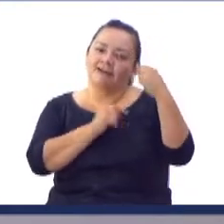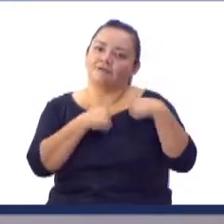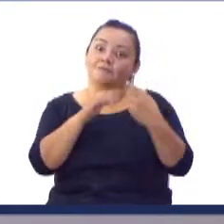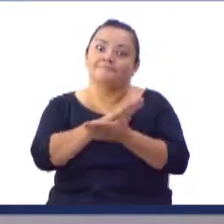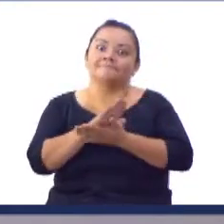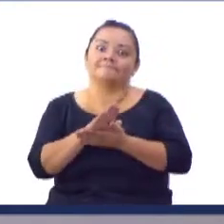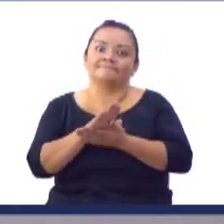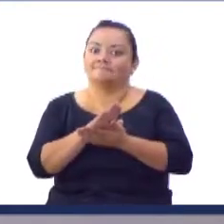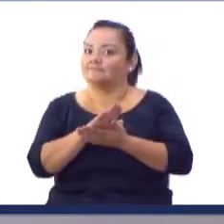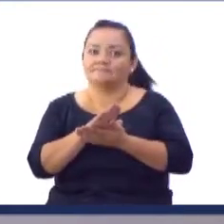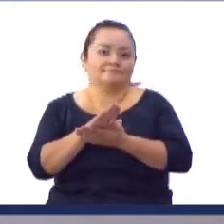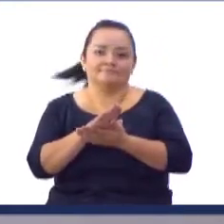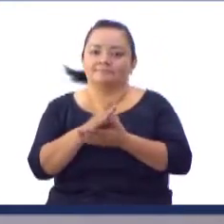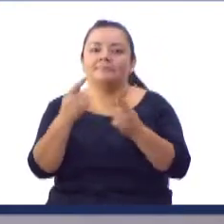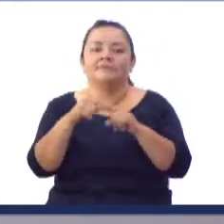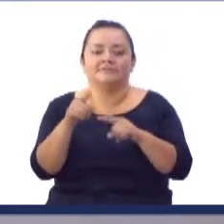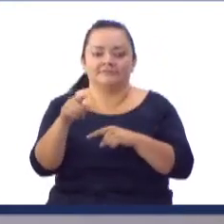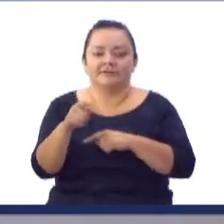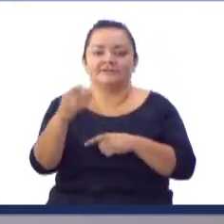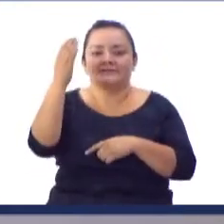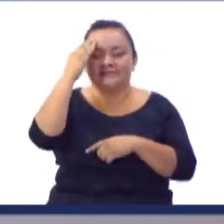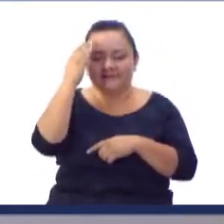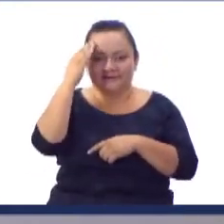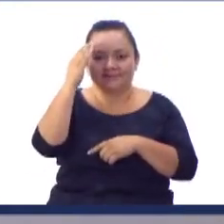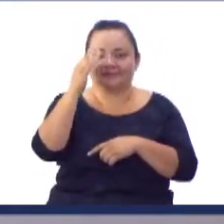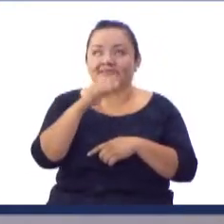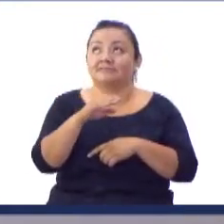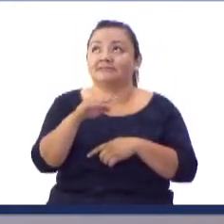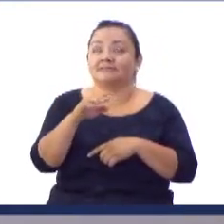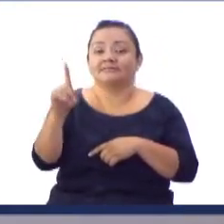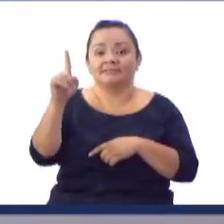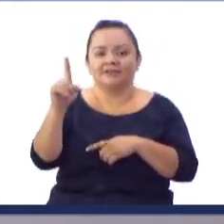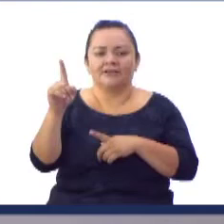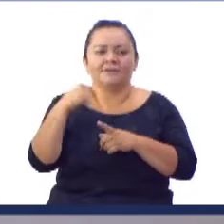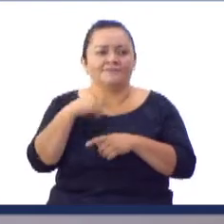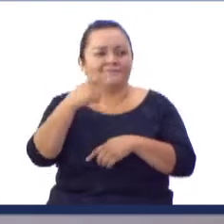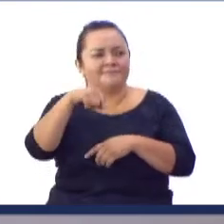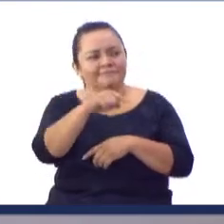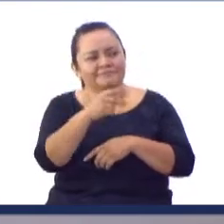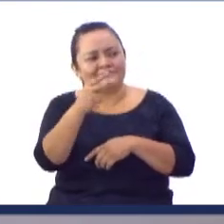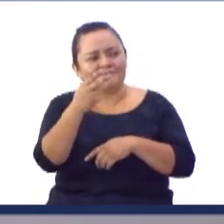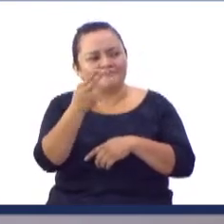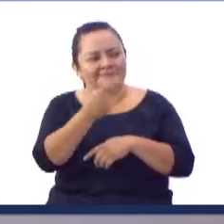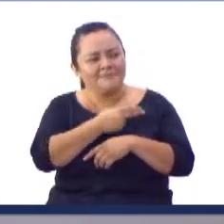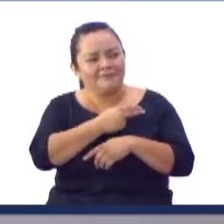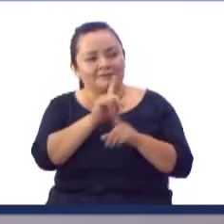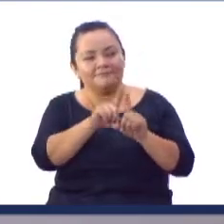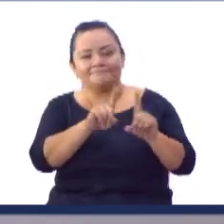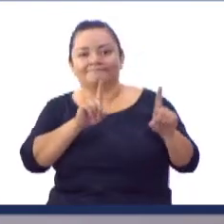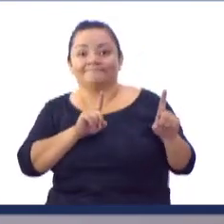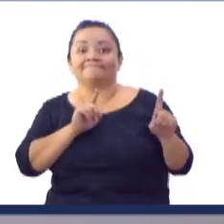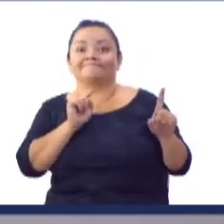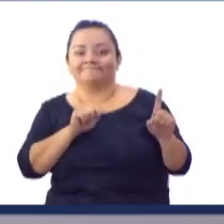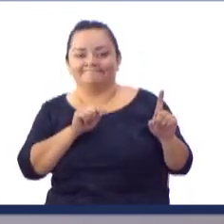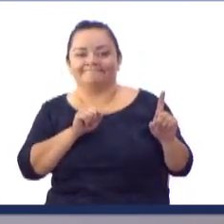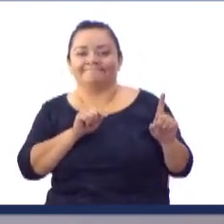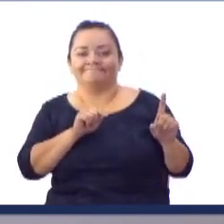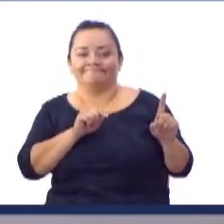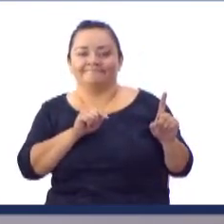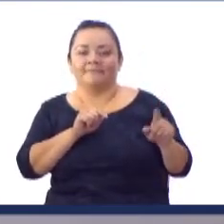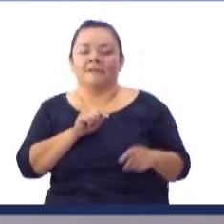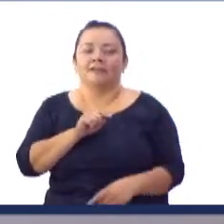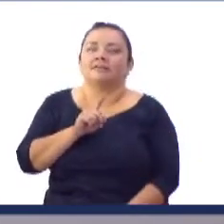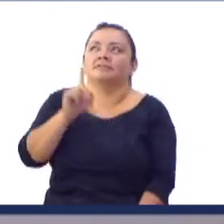perfecta pero significa que tiene el conocimiento para apartarse de un montón de cosas que están ahí afuera entonces